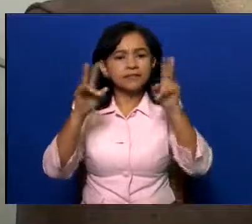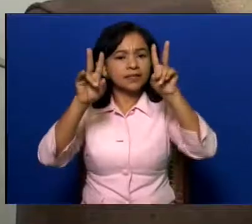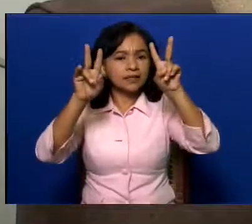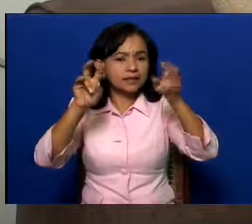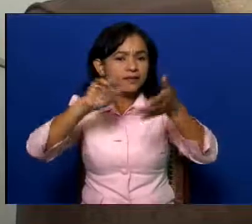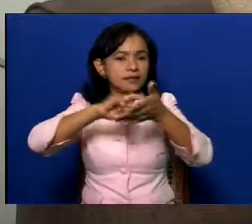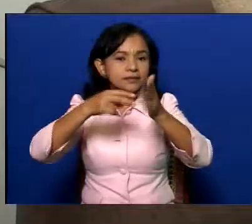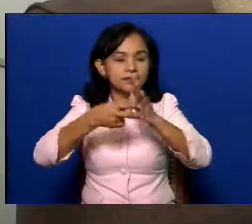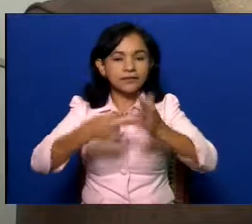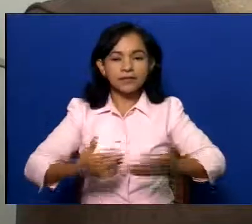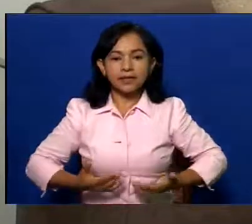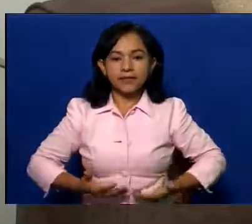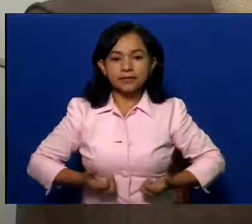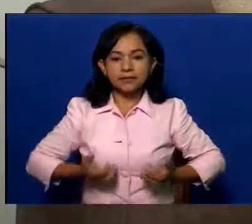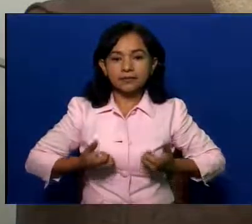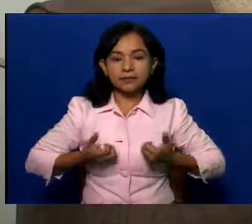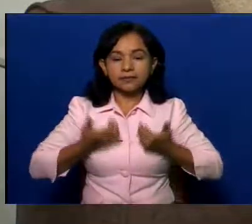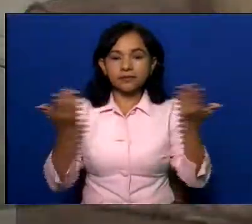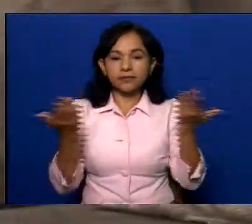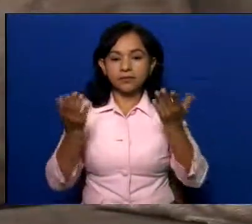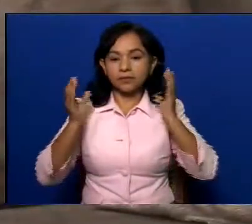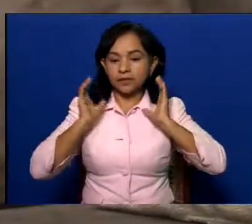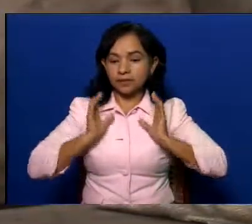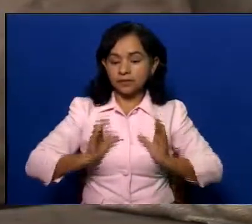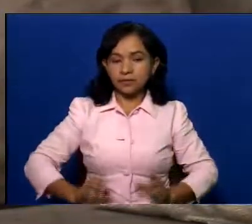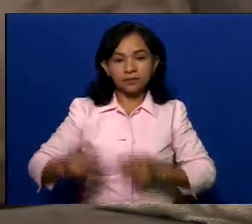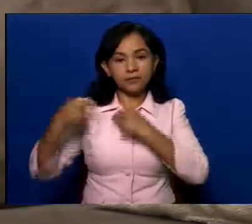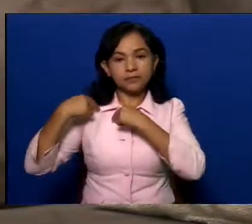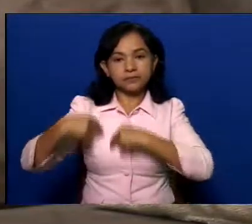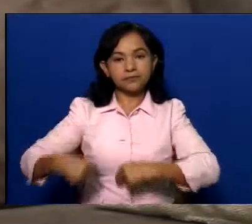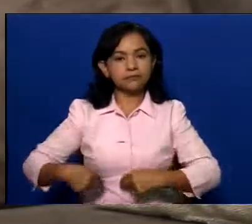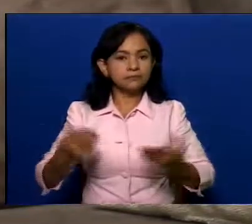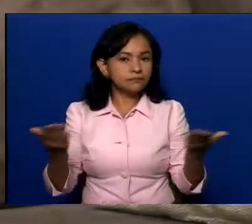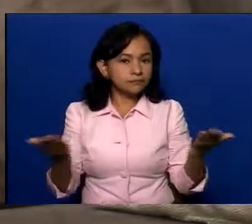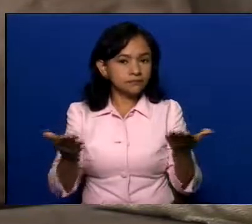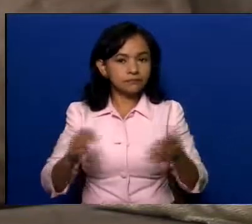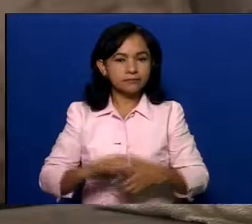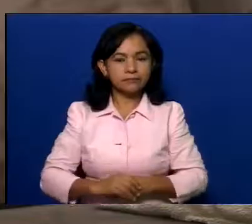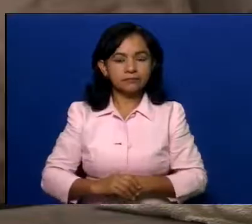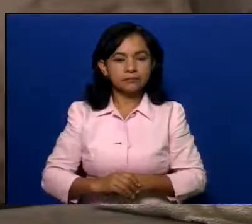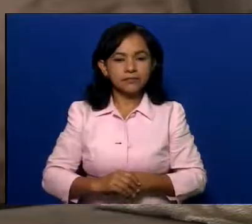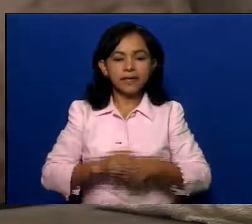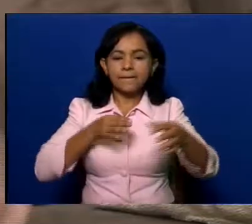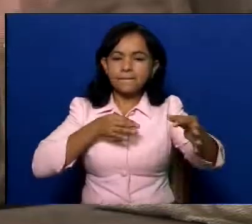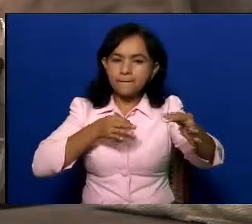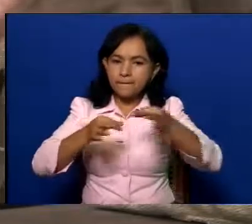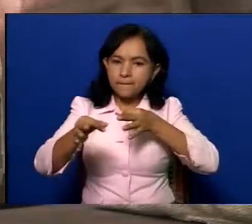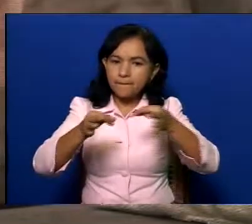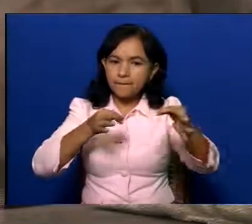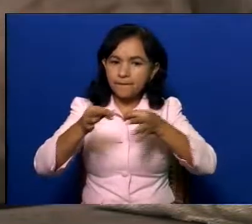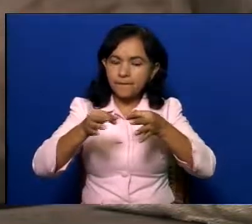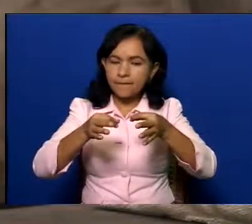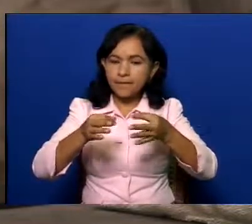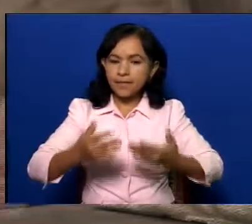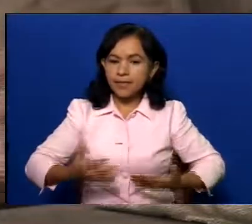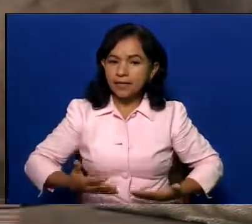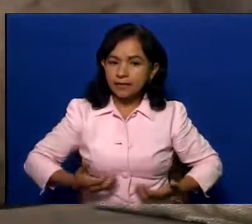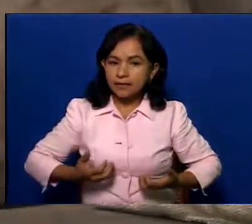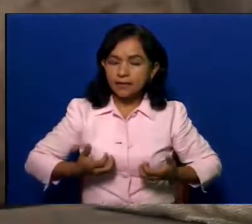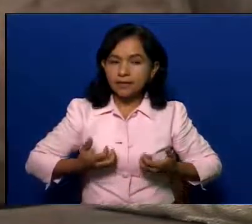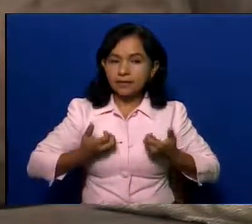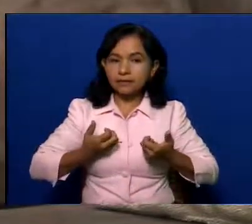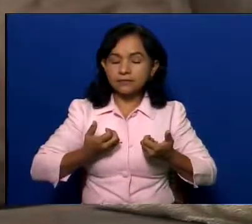cáncer, cómo se origina en nuestro cuerpo humano. Ahora, el cáncer está, como está el spot inicial